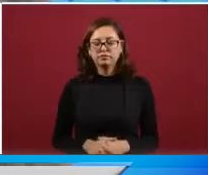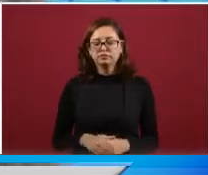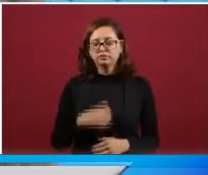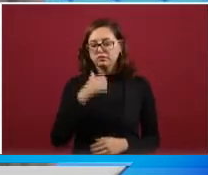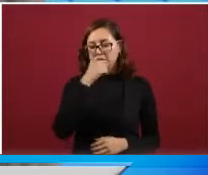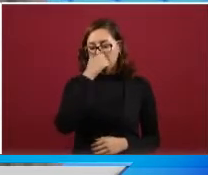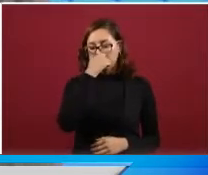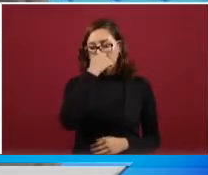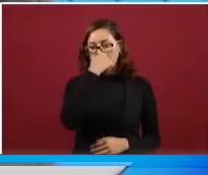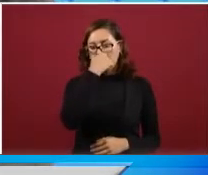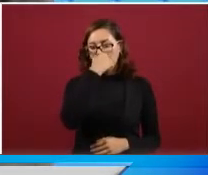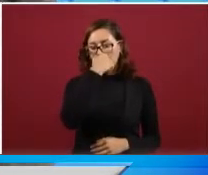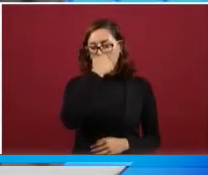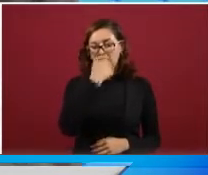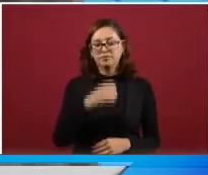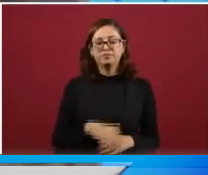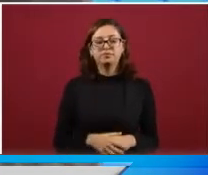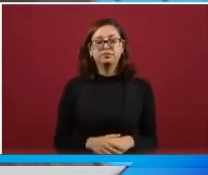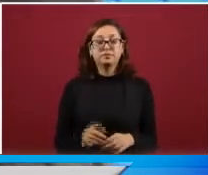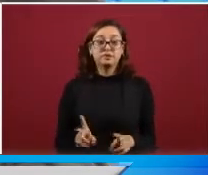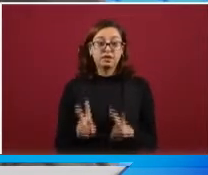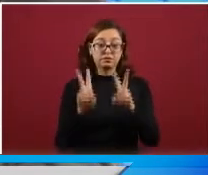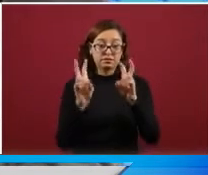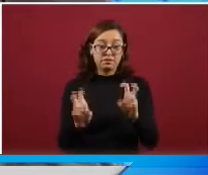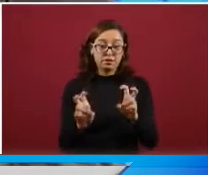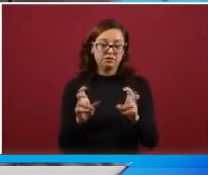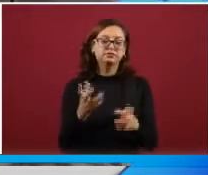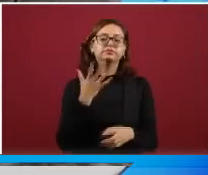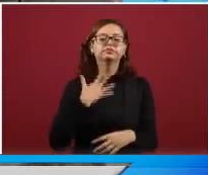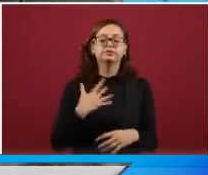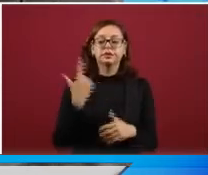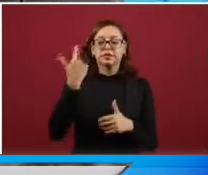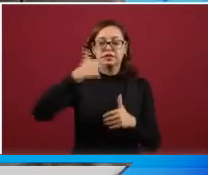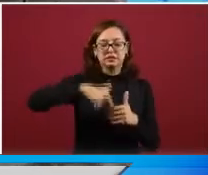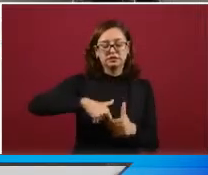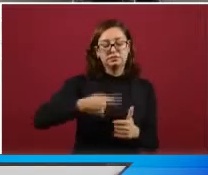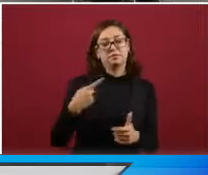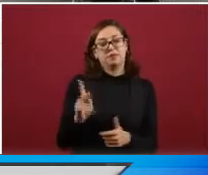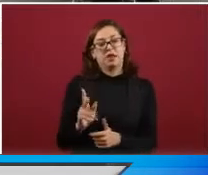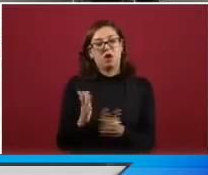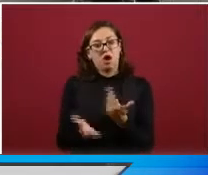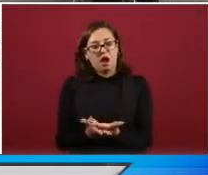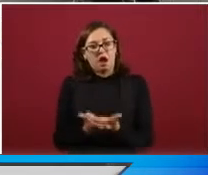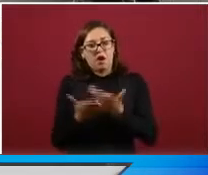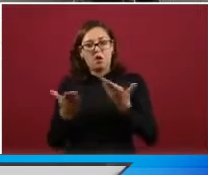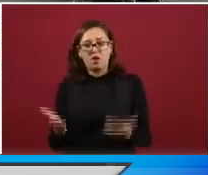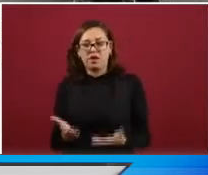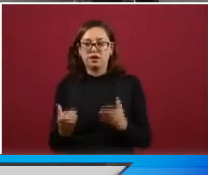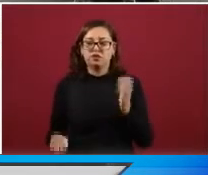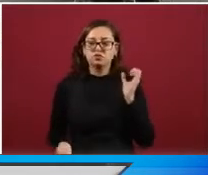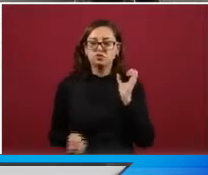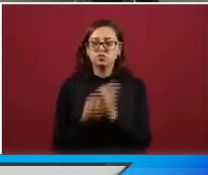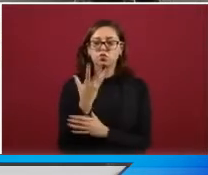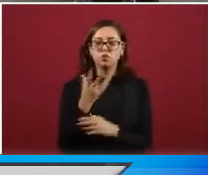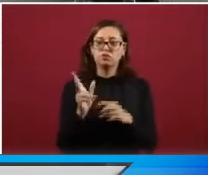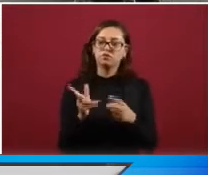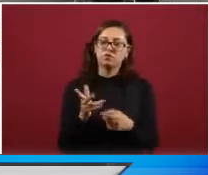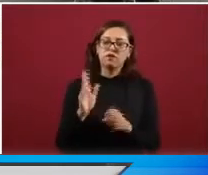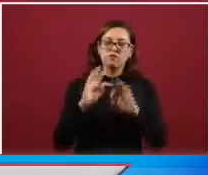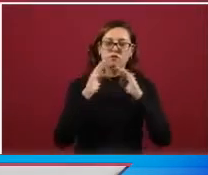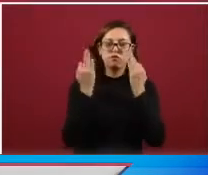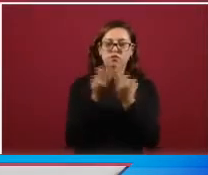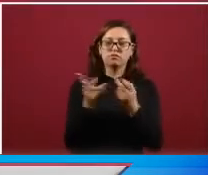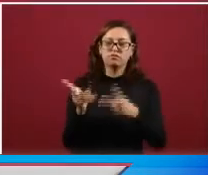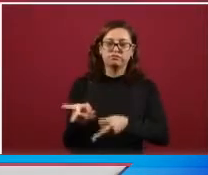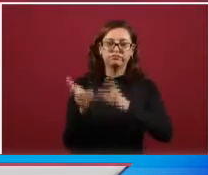realizó una evacuación y se procedió con este proceso. En este momento continúa encendido y se prevé que en unas horas el gas remanente se terminará y se